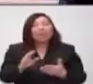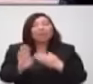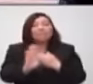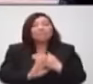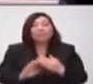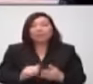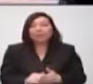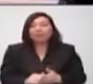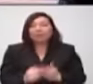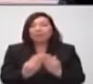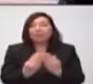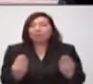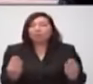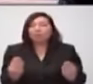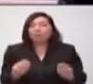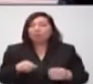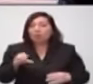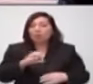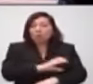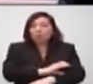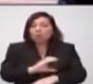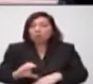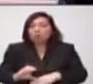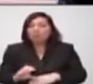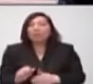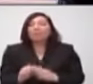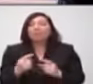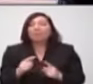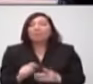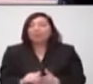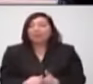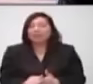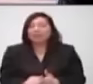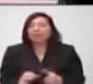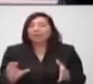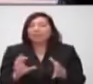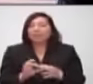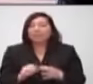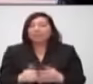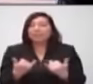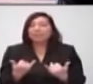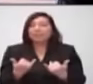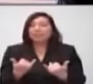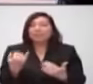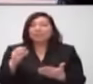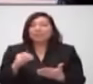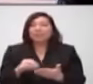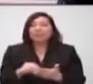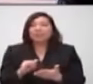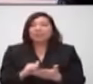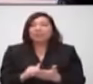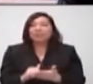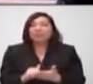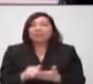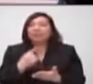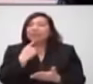protección de la franja costera y que nos pueda permitir tener esta conectividad. Este es el concepto de lo que se